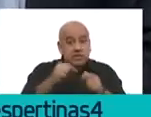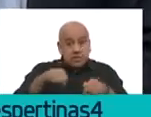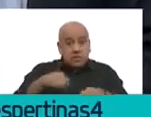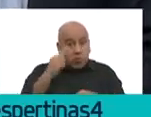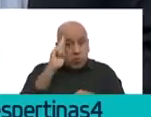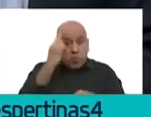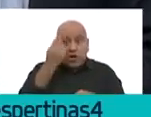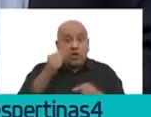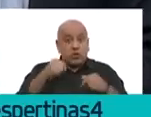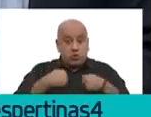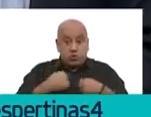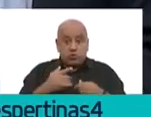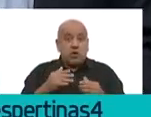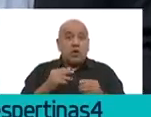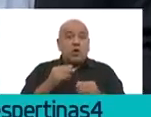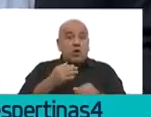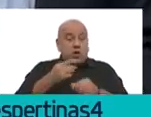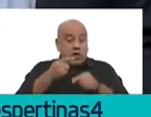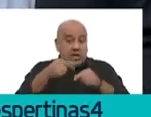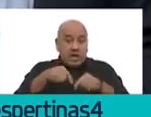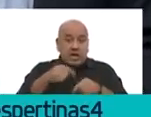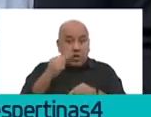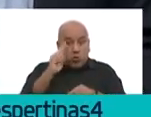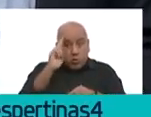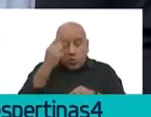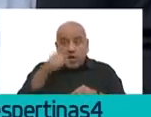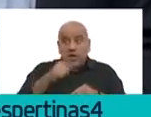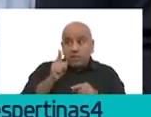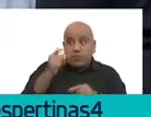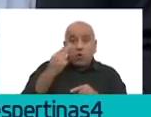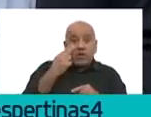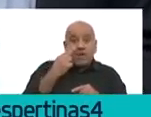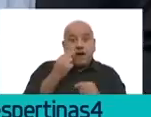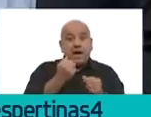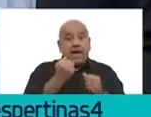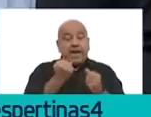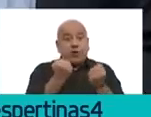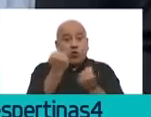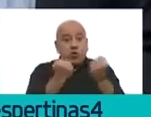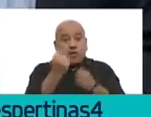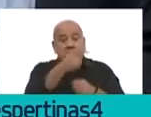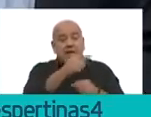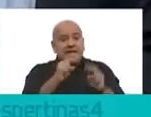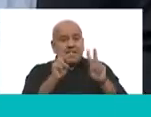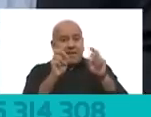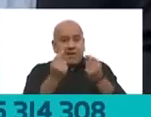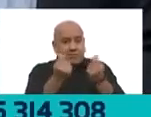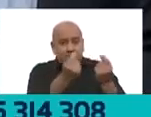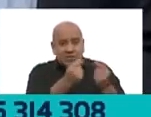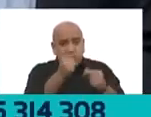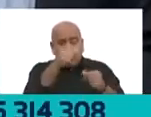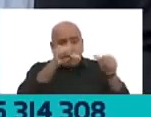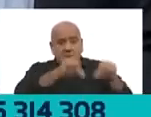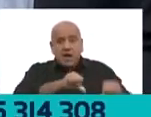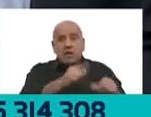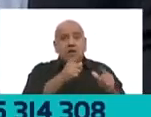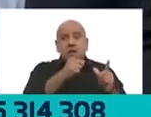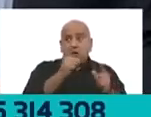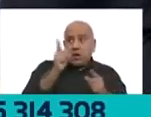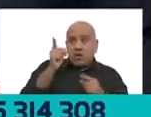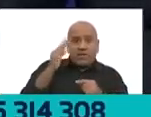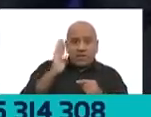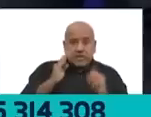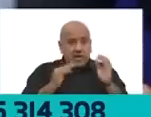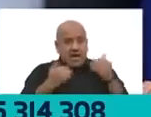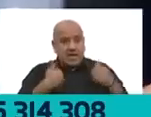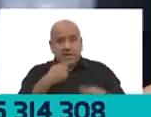óscar andrade repitiéndose obviamente a más ya ordóñez y lo que fue su política bueno justamente con